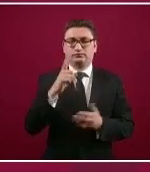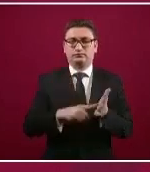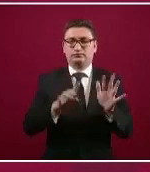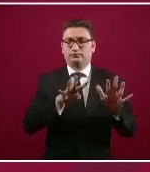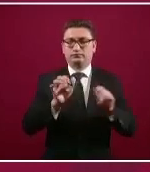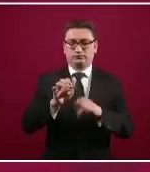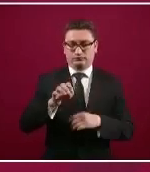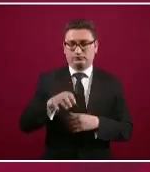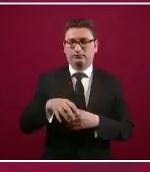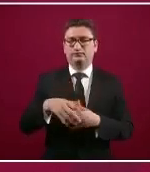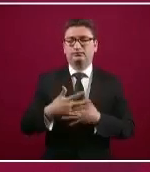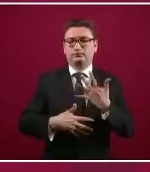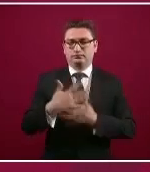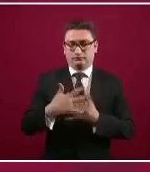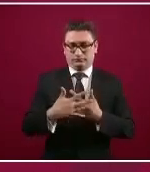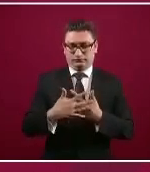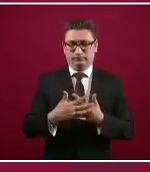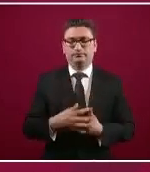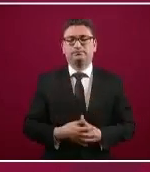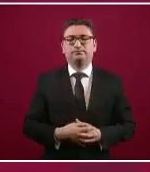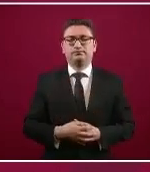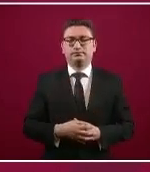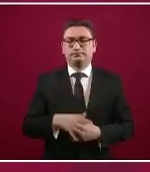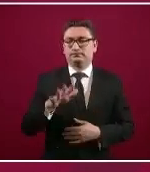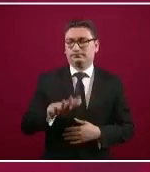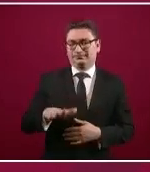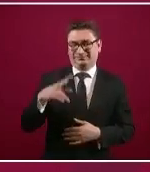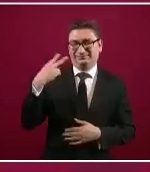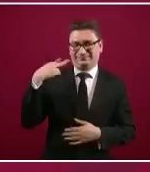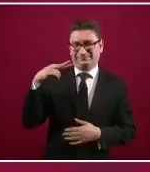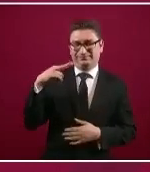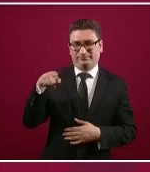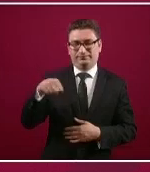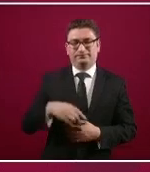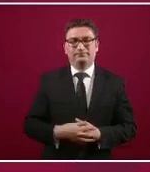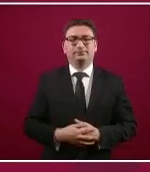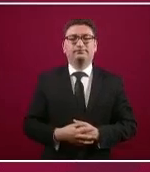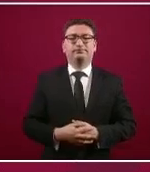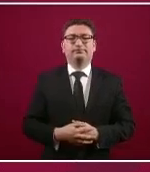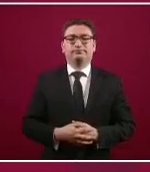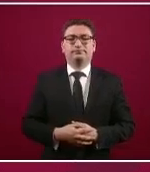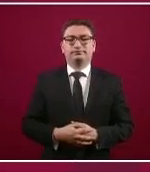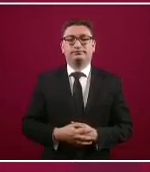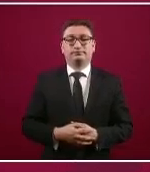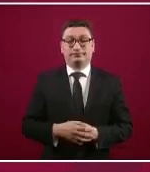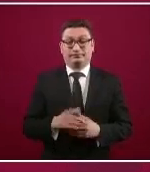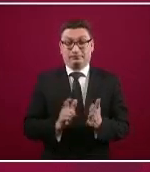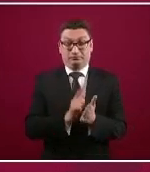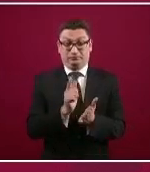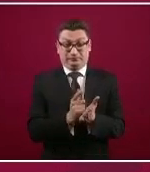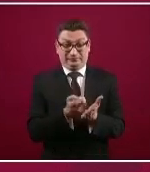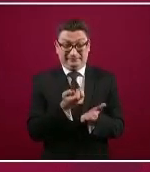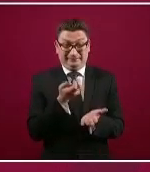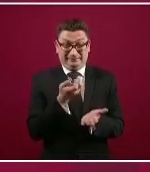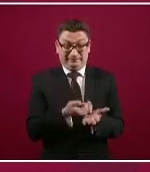1915 en Veracruz. Esta ley agraria fue